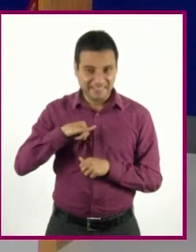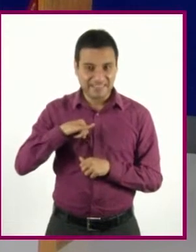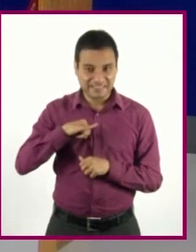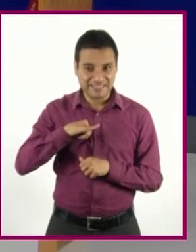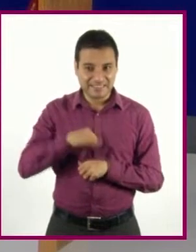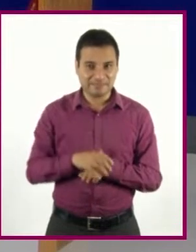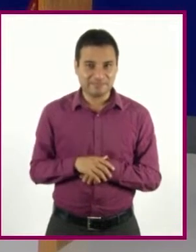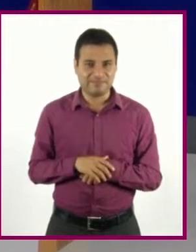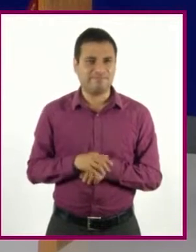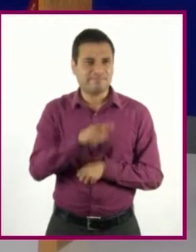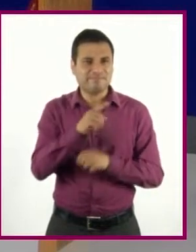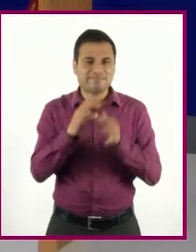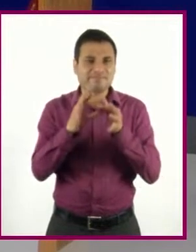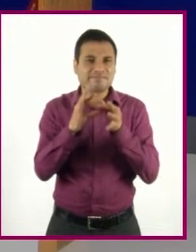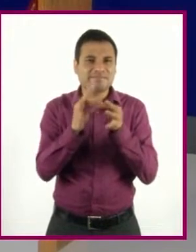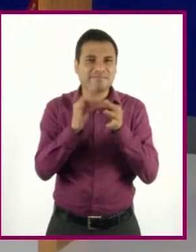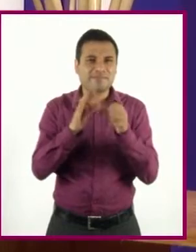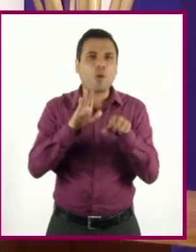propones. ¿Por qué lo dices?